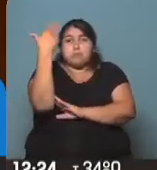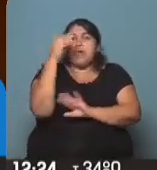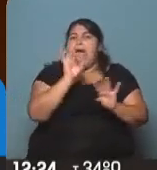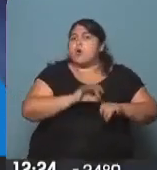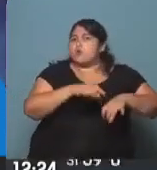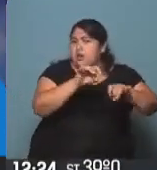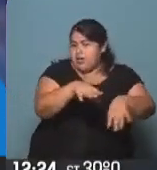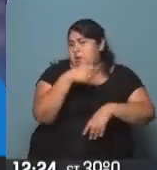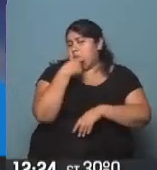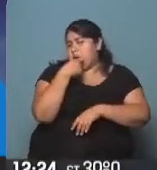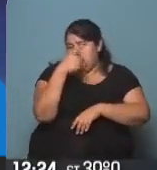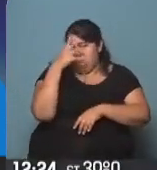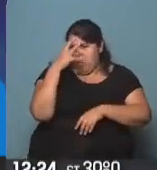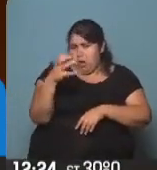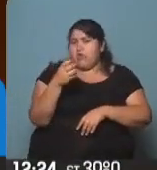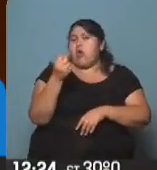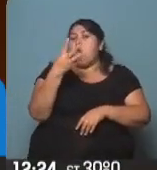con